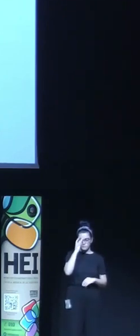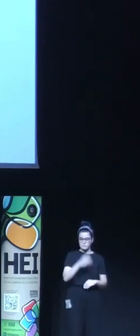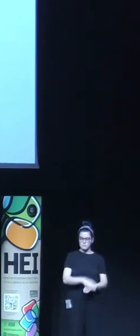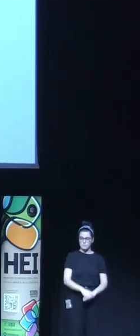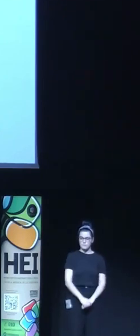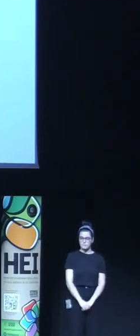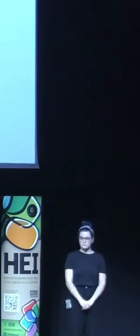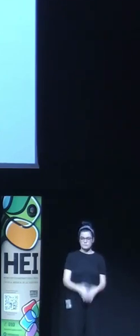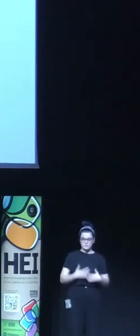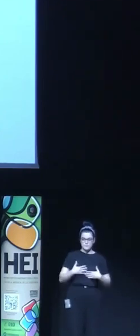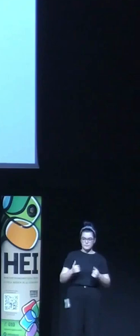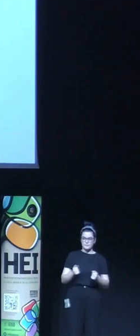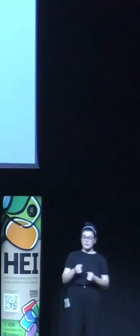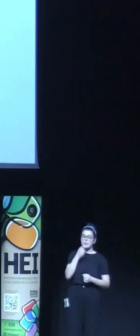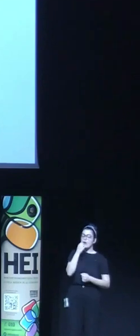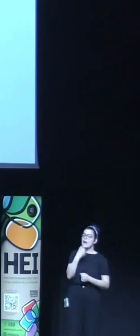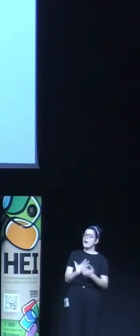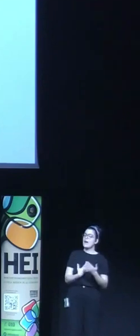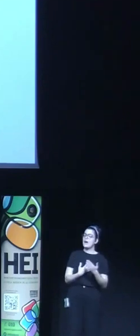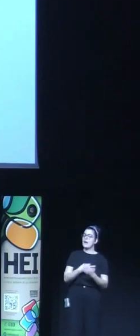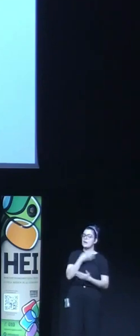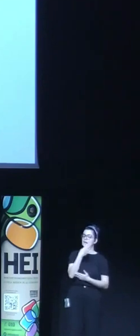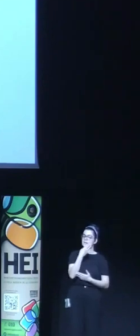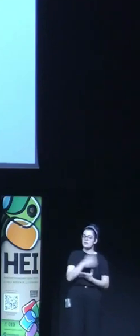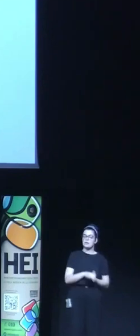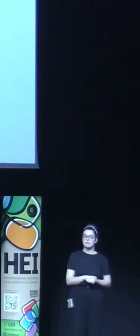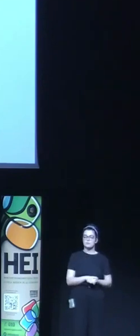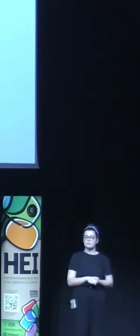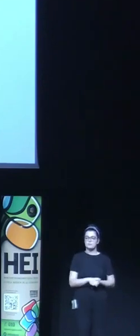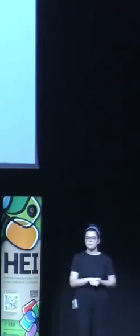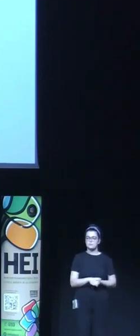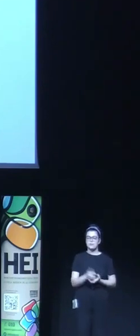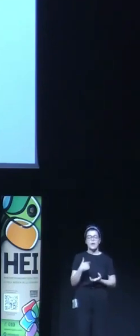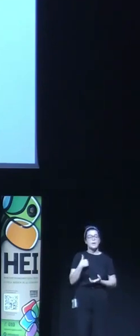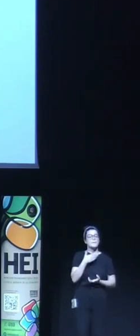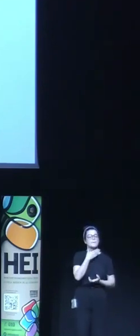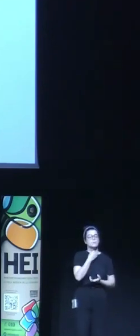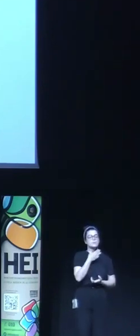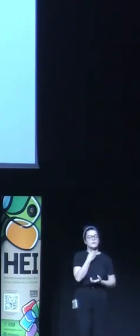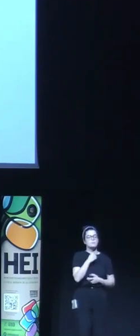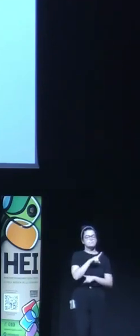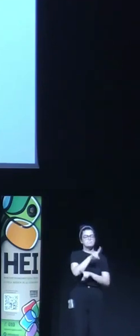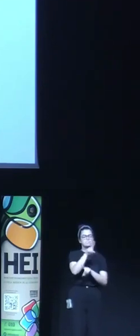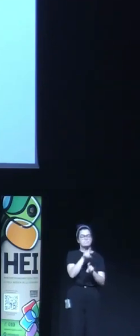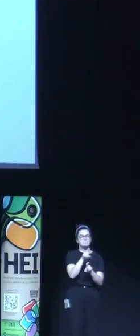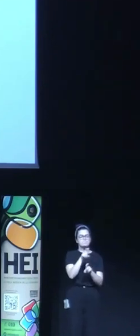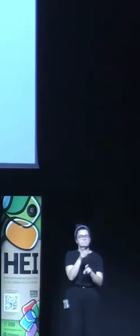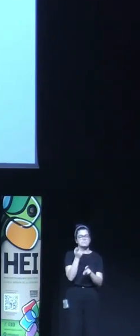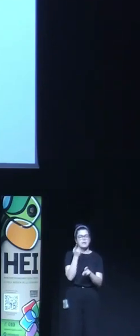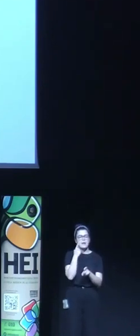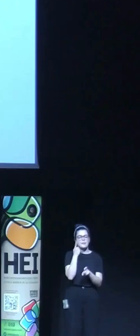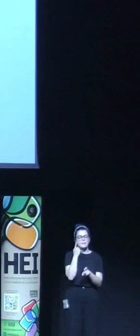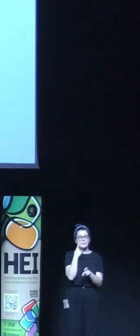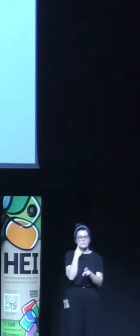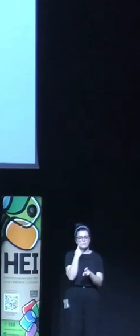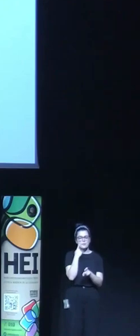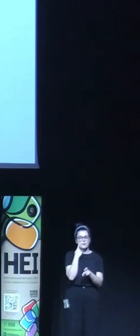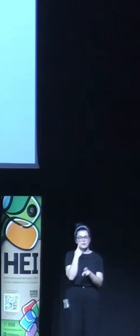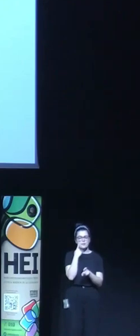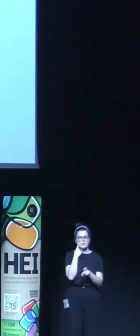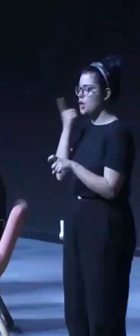Sí, cuando quieras. Arratsaldeón. A mí sí que me gustaría preguntar cuántas veces os habéis